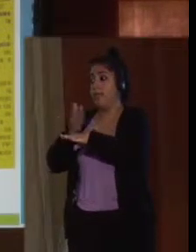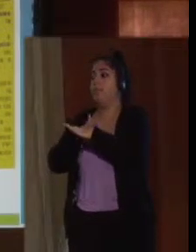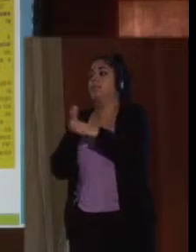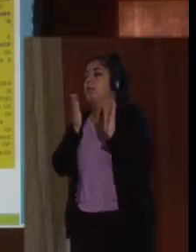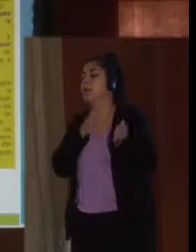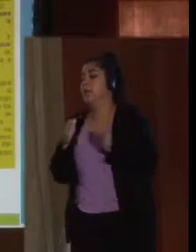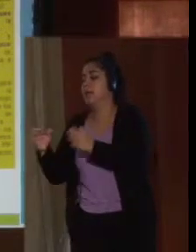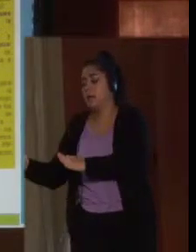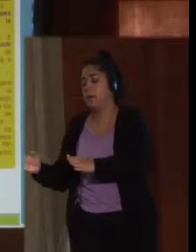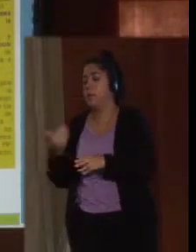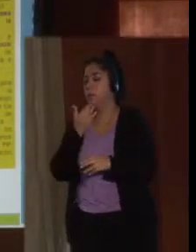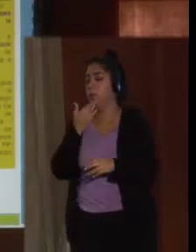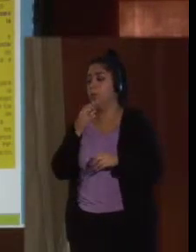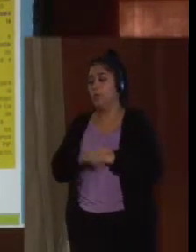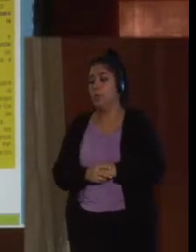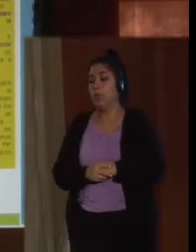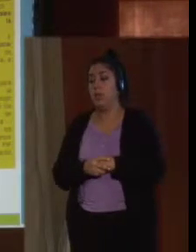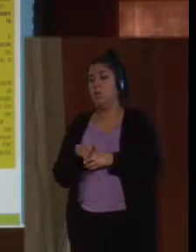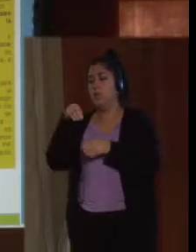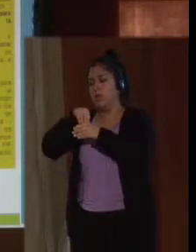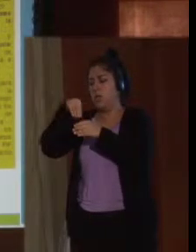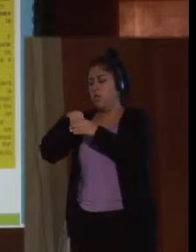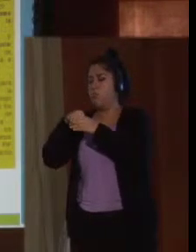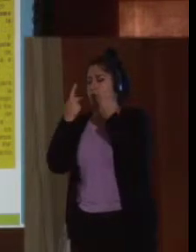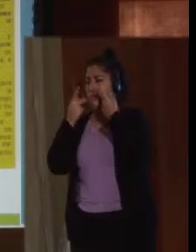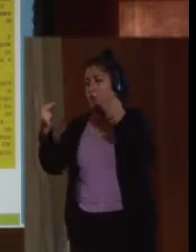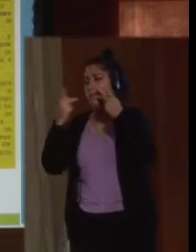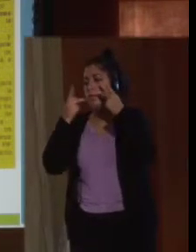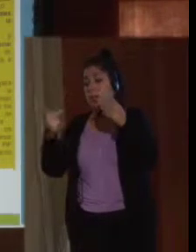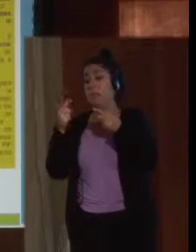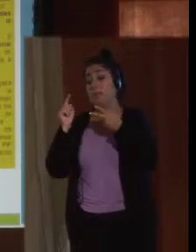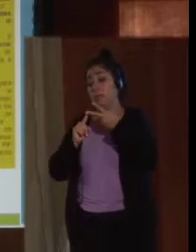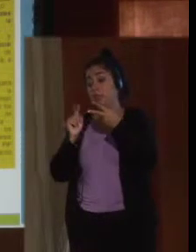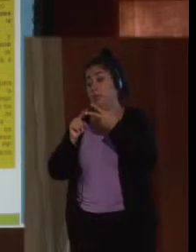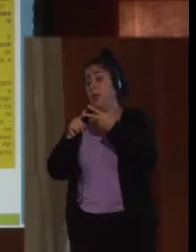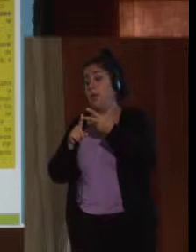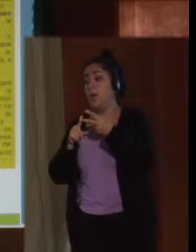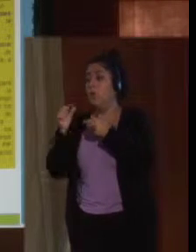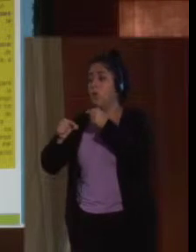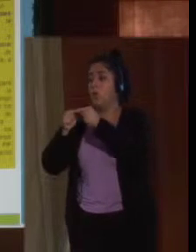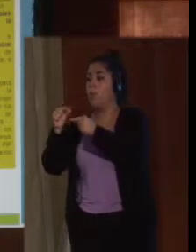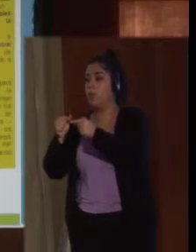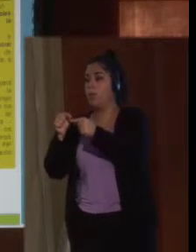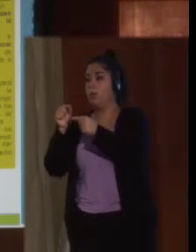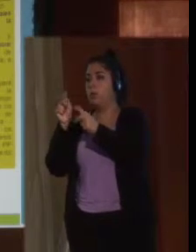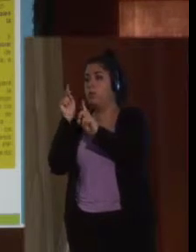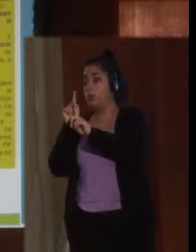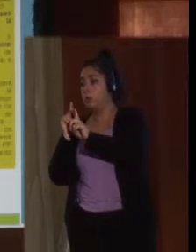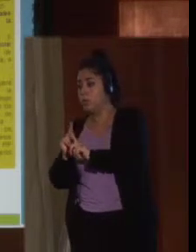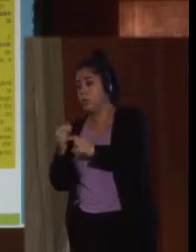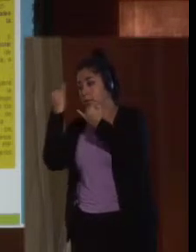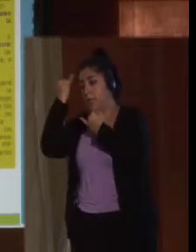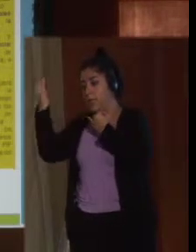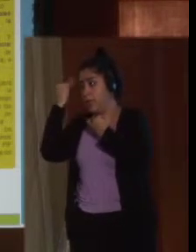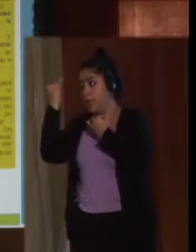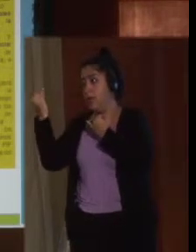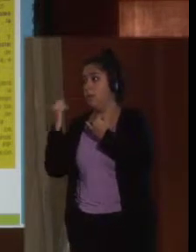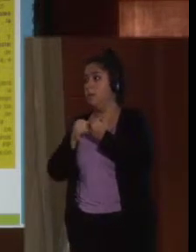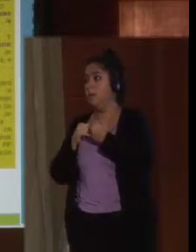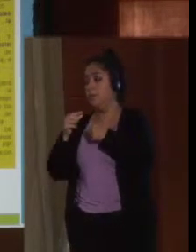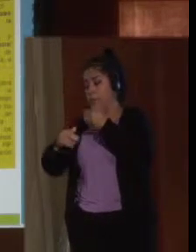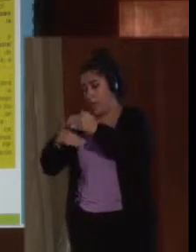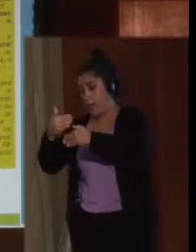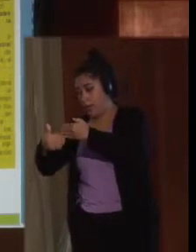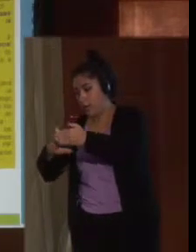todas herramientas metodológicas que sentaban las bases de lo que corresponde a la gestión del riesgo,